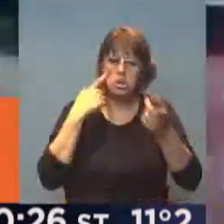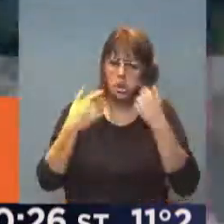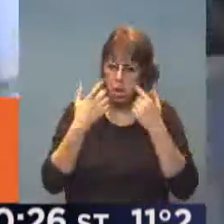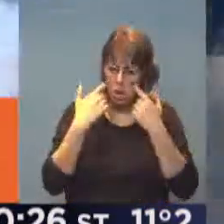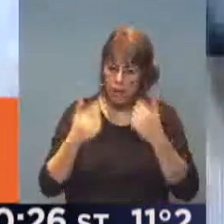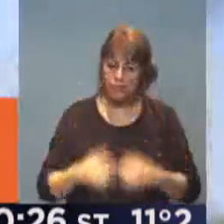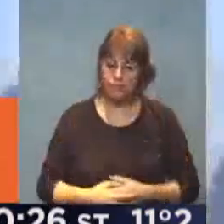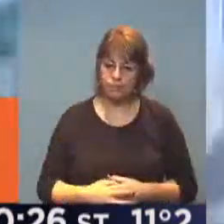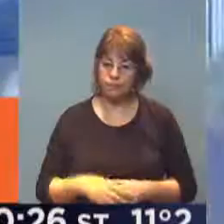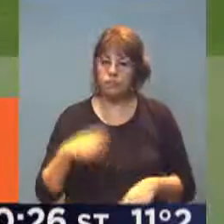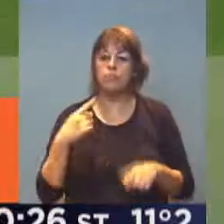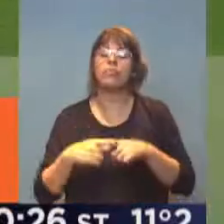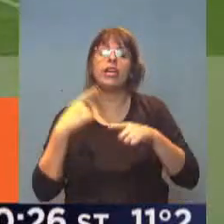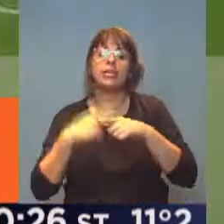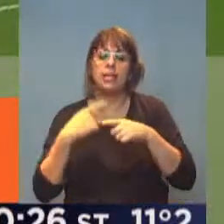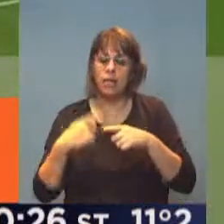en todo el festejo.